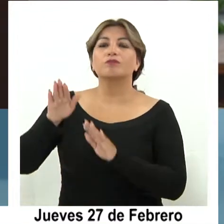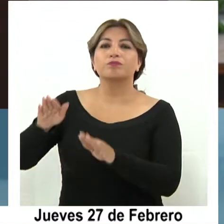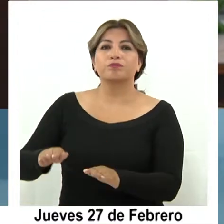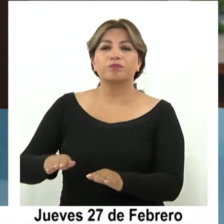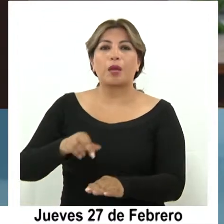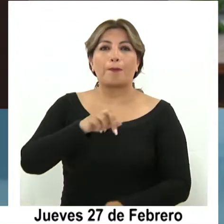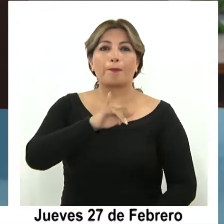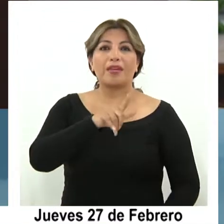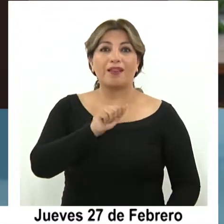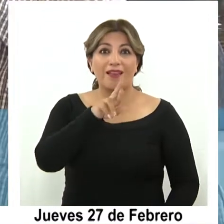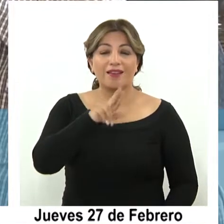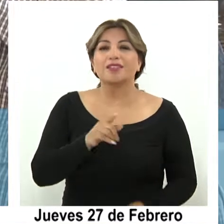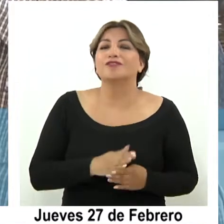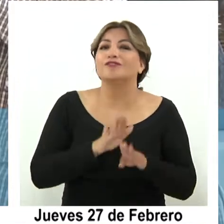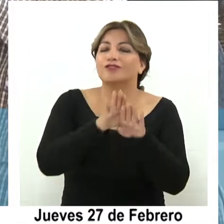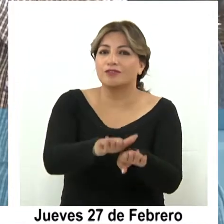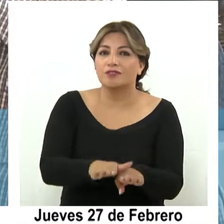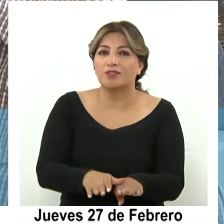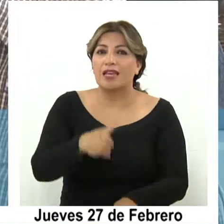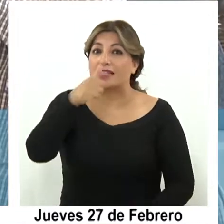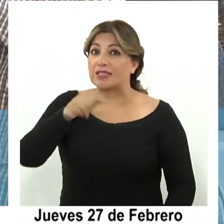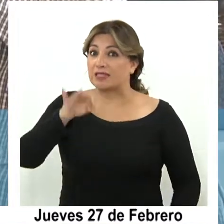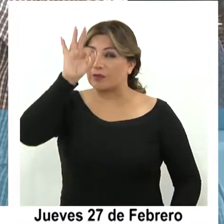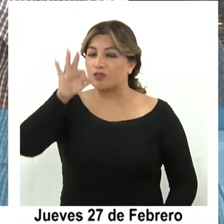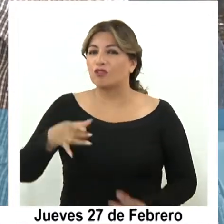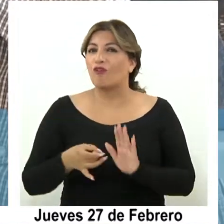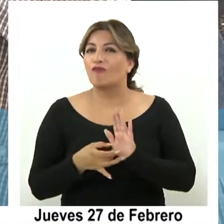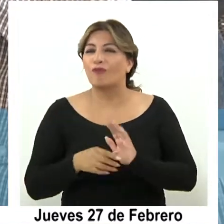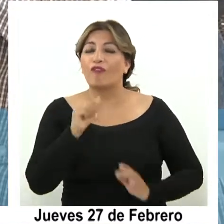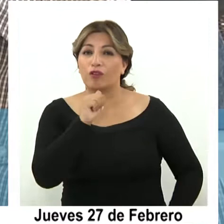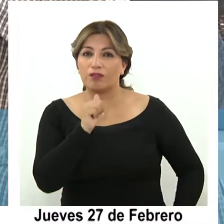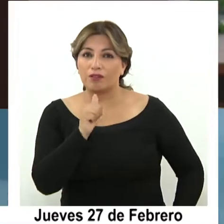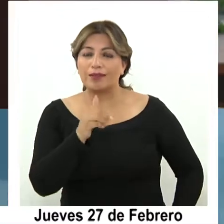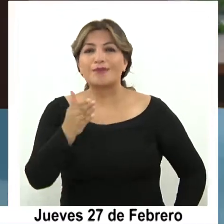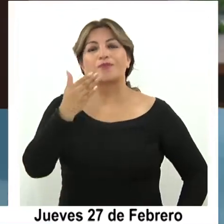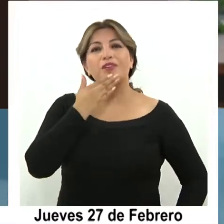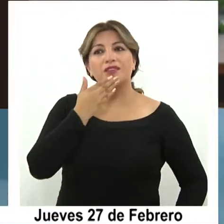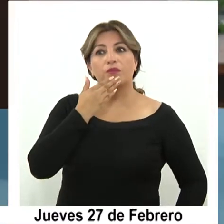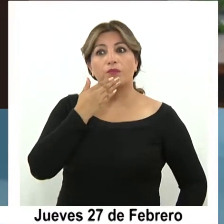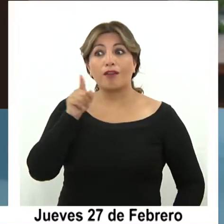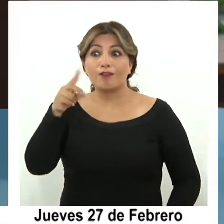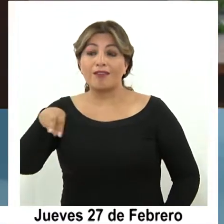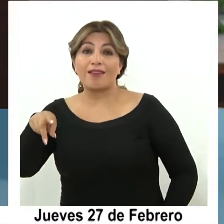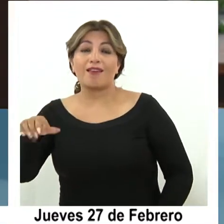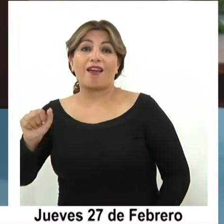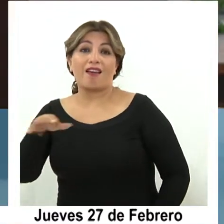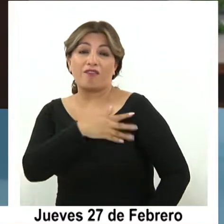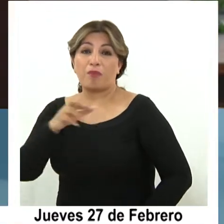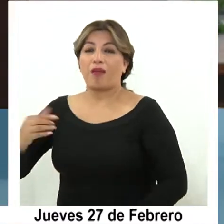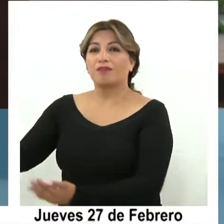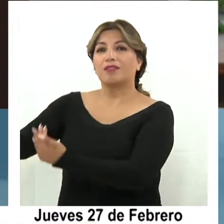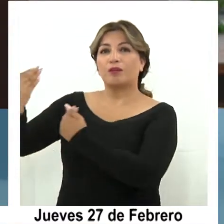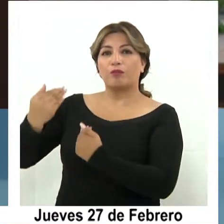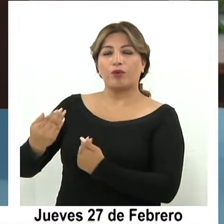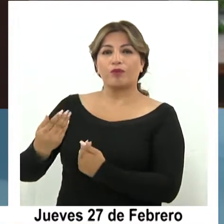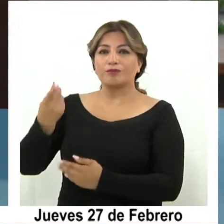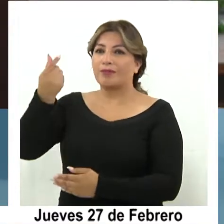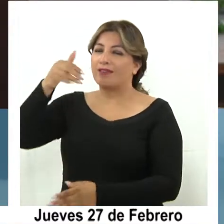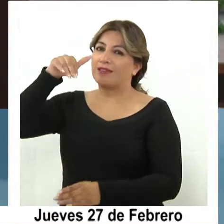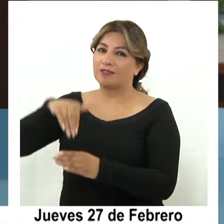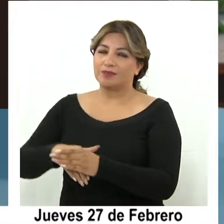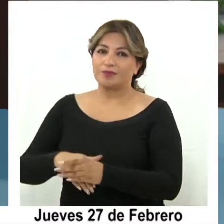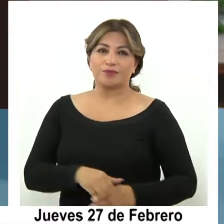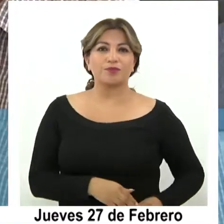beneficiarias del pilar solidario porque están dentro del 60% más vulnerable, pero que también van a ser beneficiarias de este nuevo pilar de